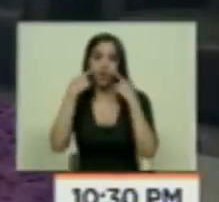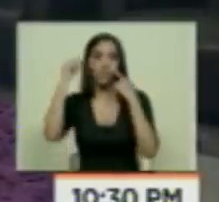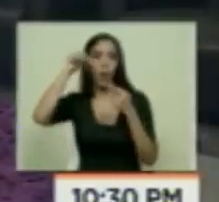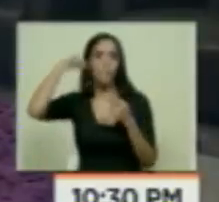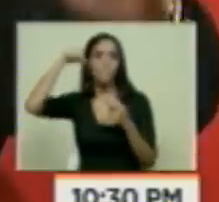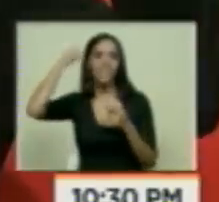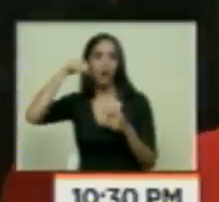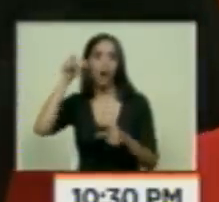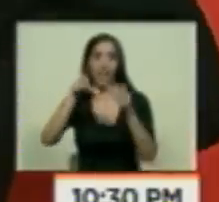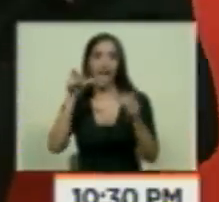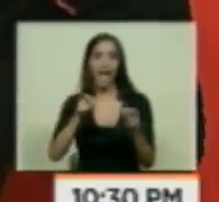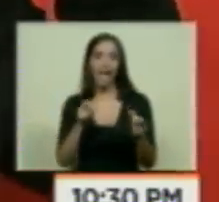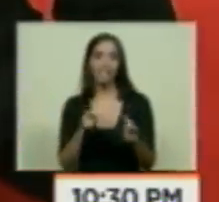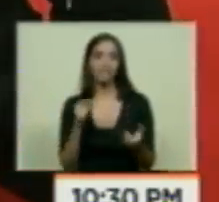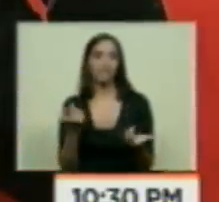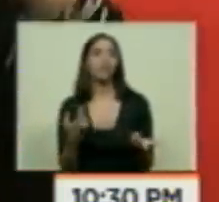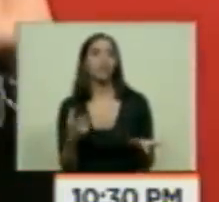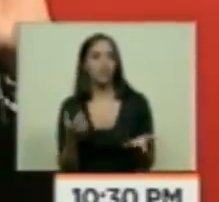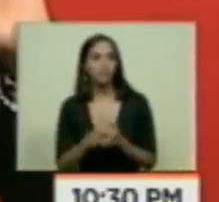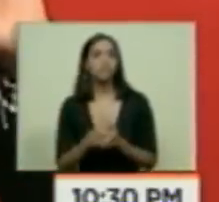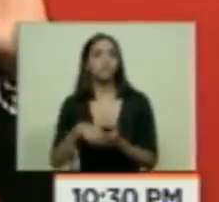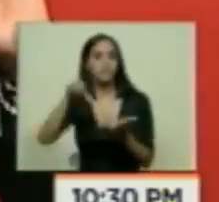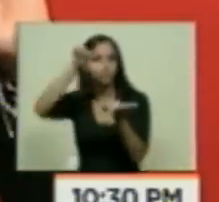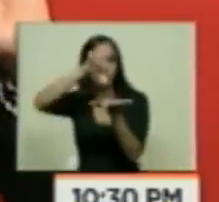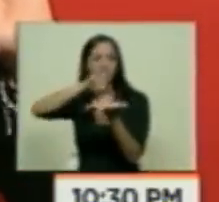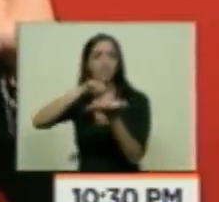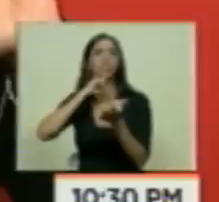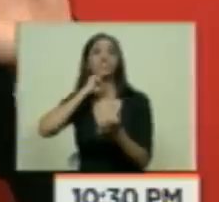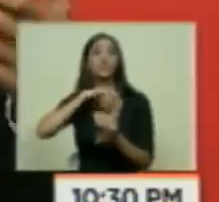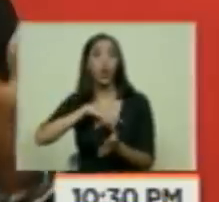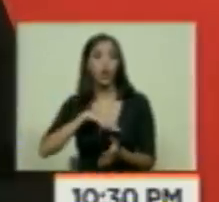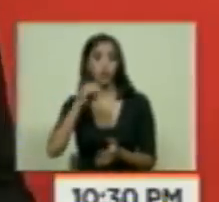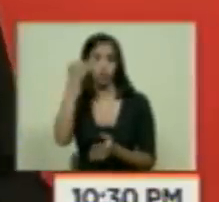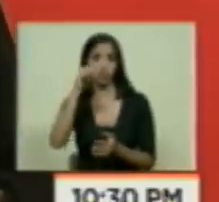gente empezó a caminar por el casco histórico de... No lo conocían.